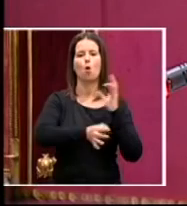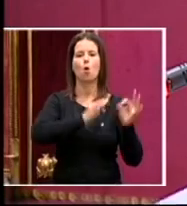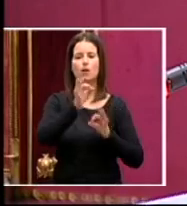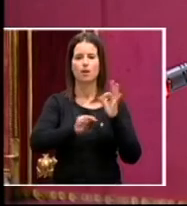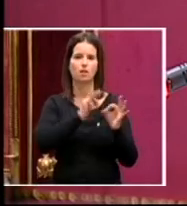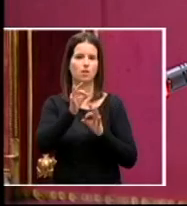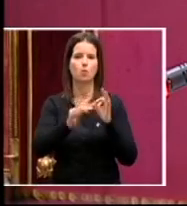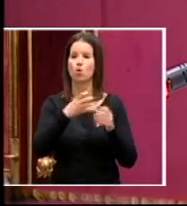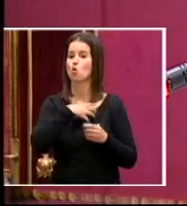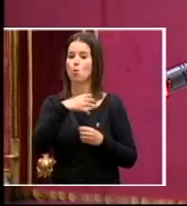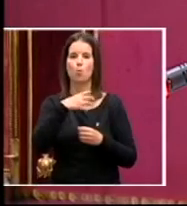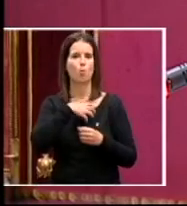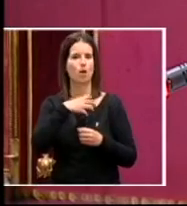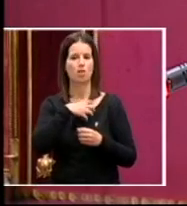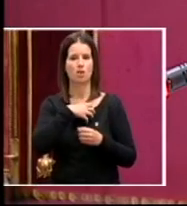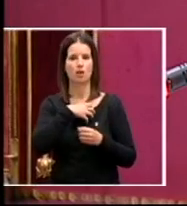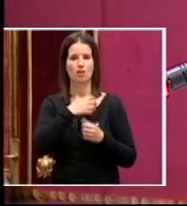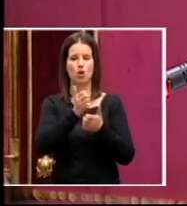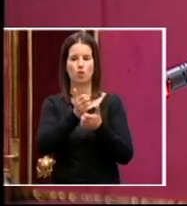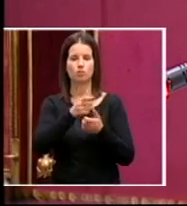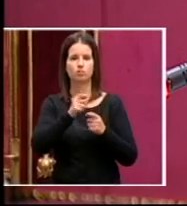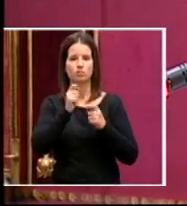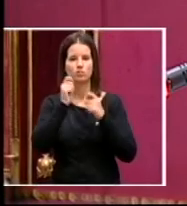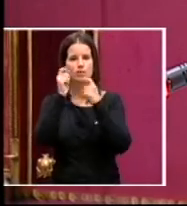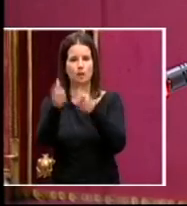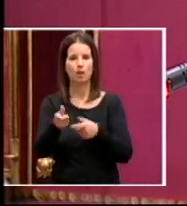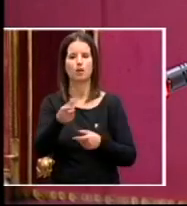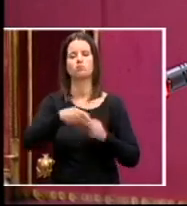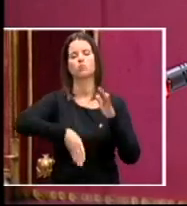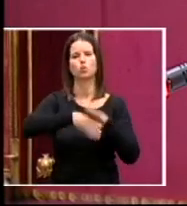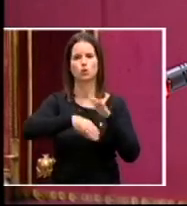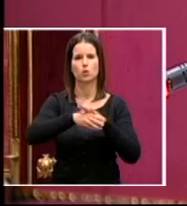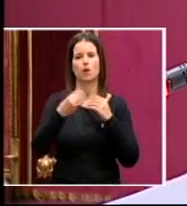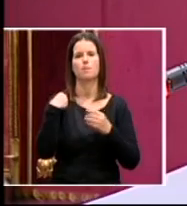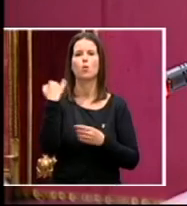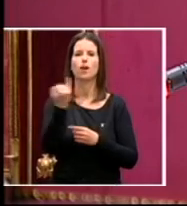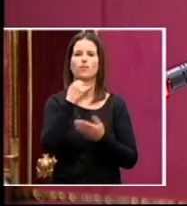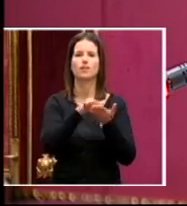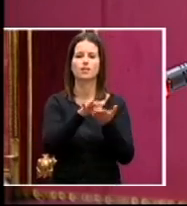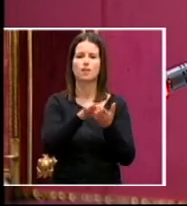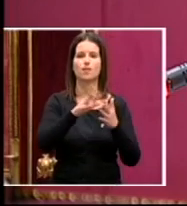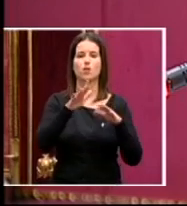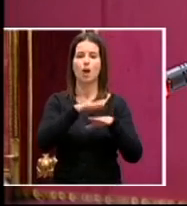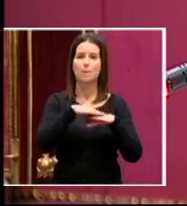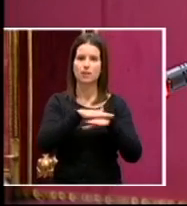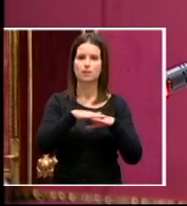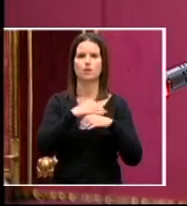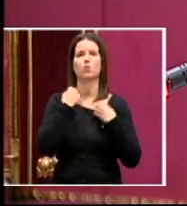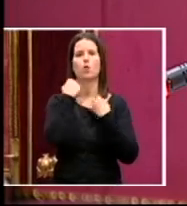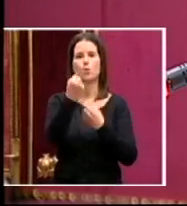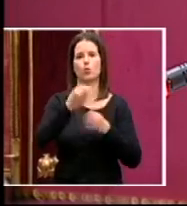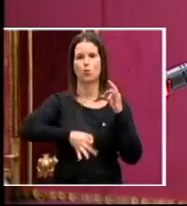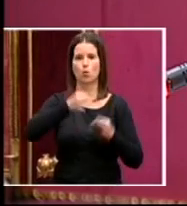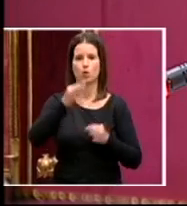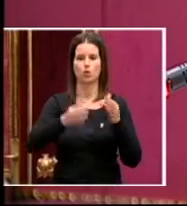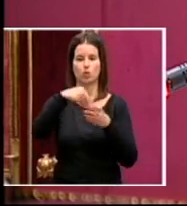podría continuarse con la concesión, continúa ese informe del jefe de Servicio de Administración y Apoyo Jurídico de la Concejalía de Derechos